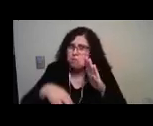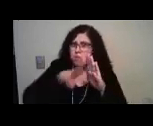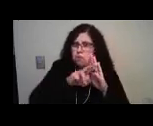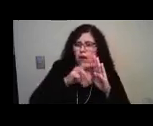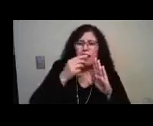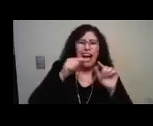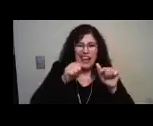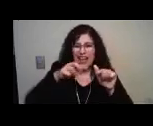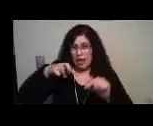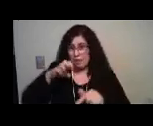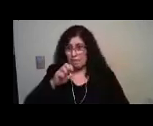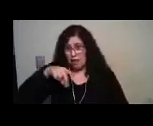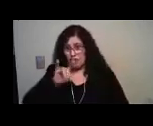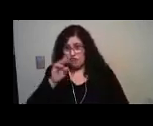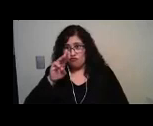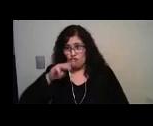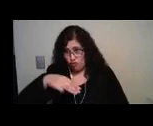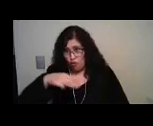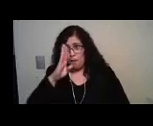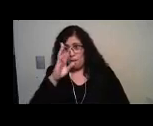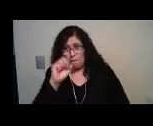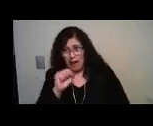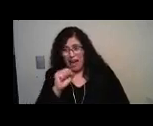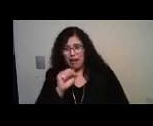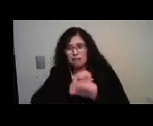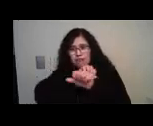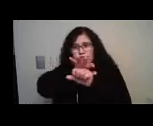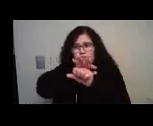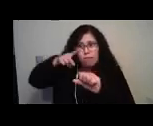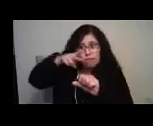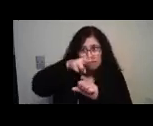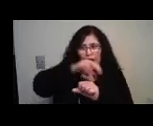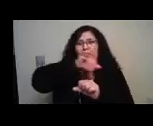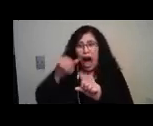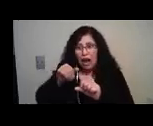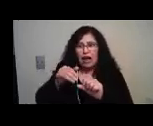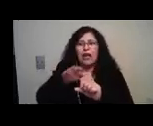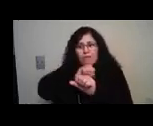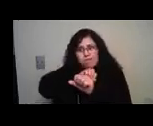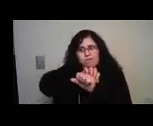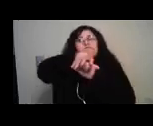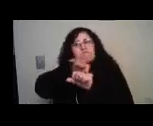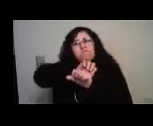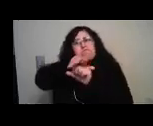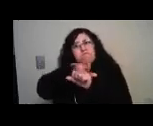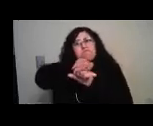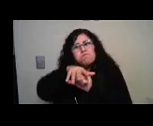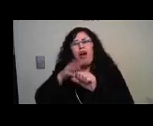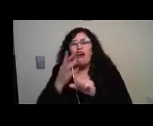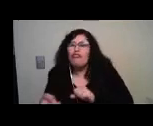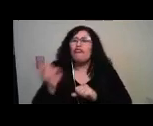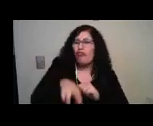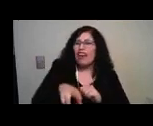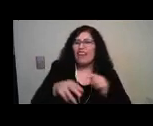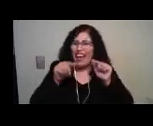de penumbra finalmente recuperó el flujo sanguíneo en parte o parcial o total, ¿ya? Y eso refleja